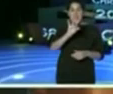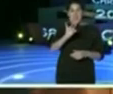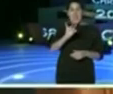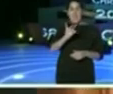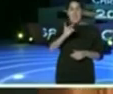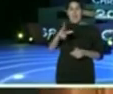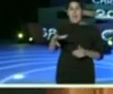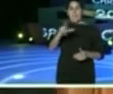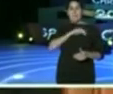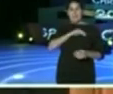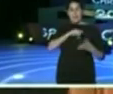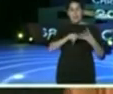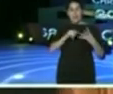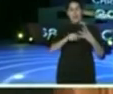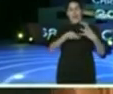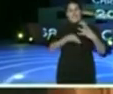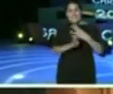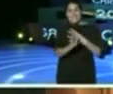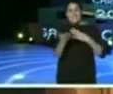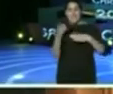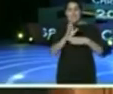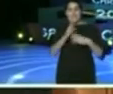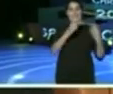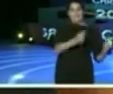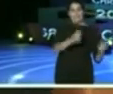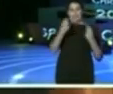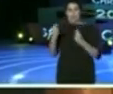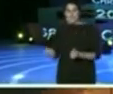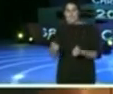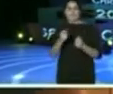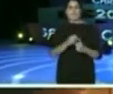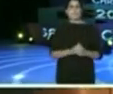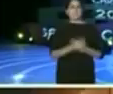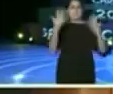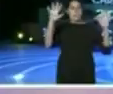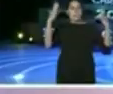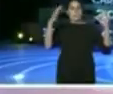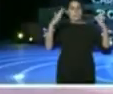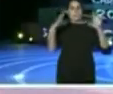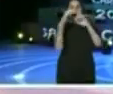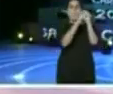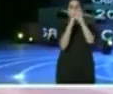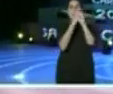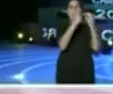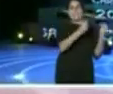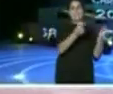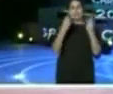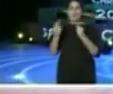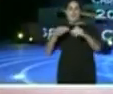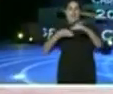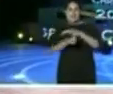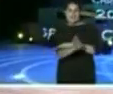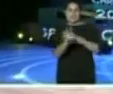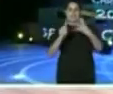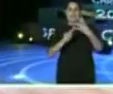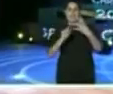mejor disfraz. Tras contra. A la murga tras contra que se llevan un accesit en